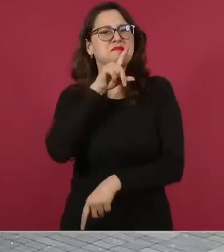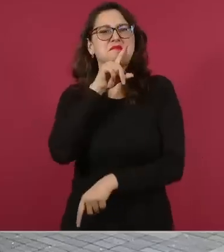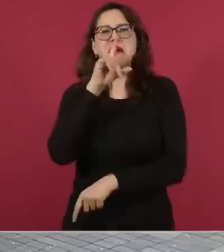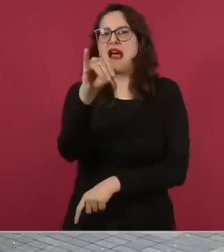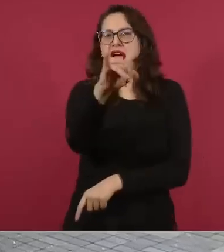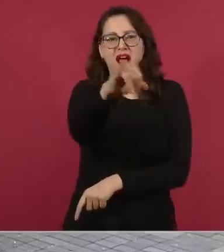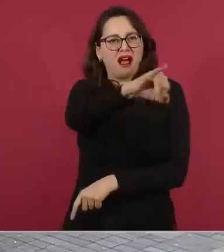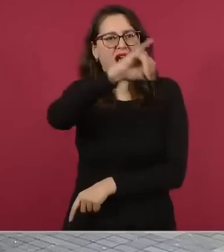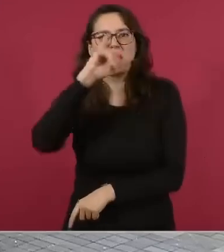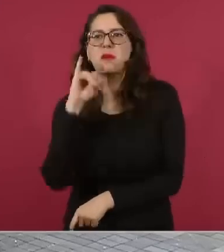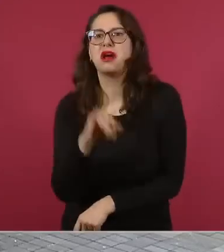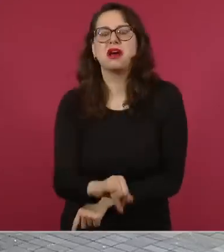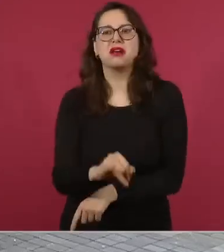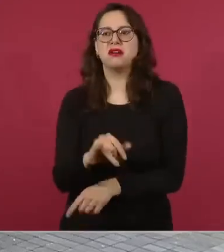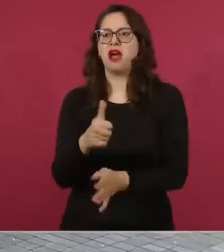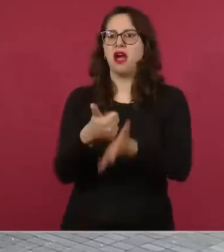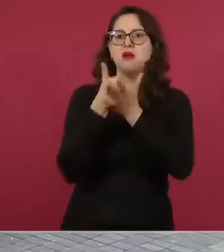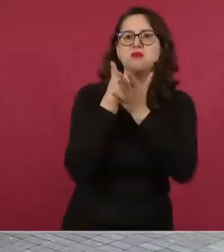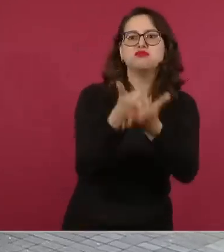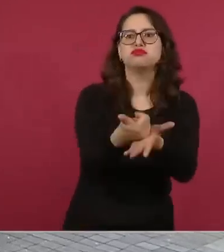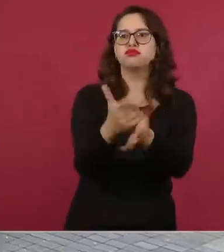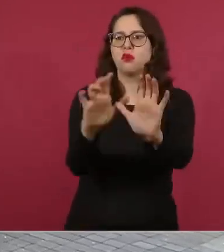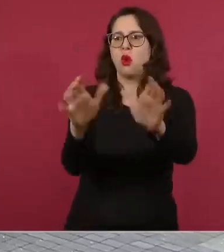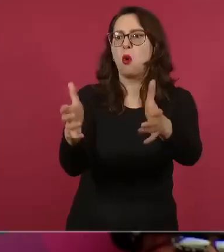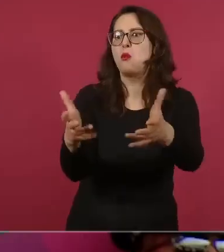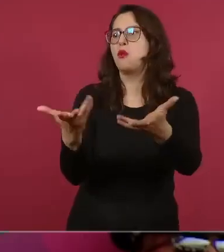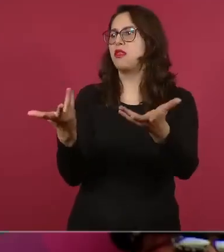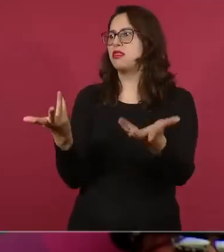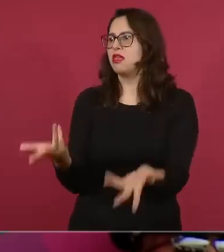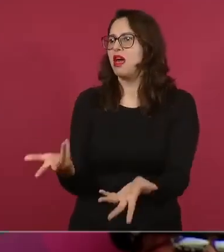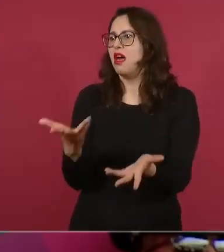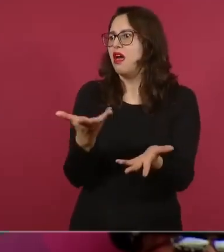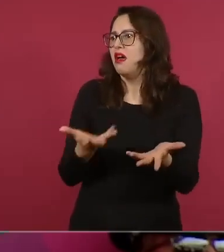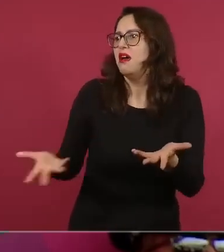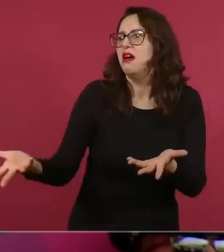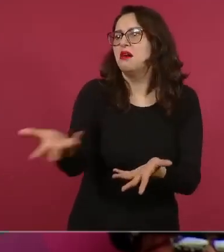las comunidades, sino de los hacendados.